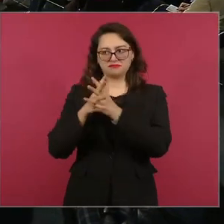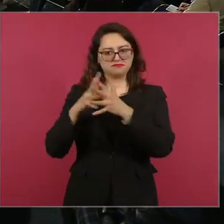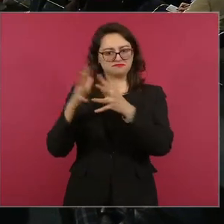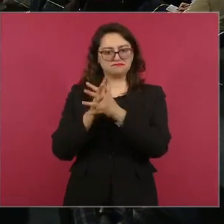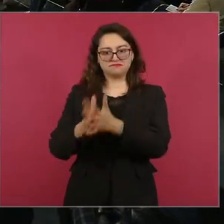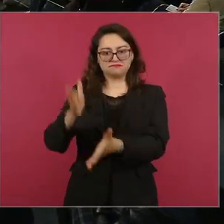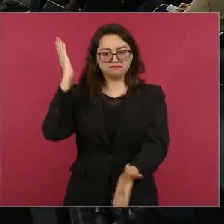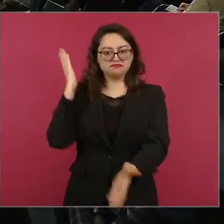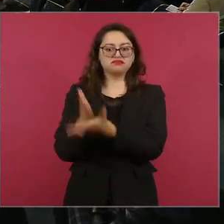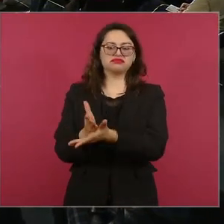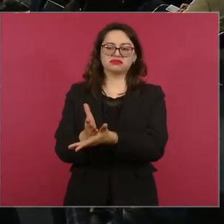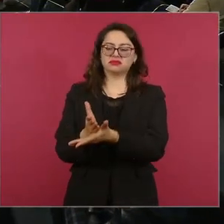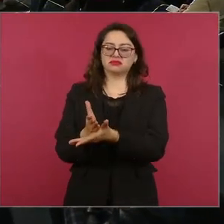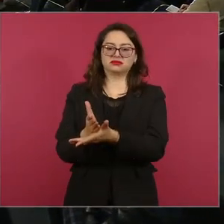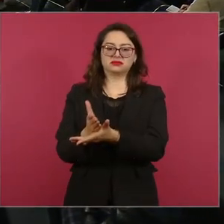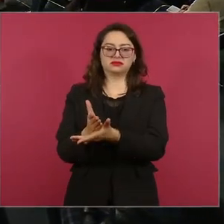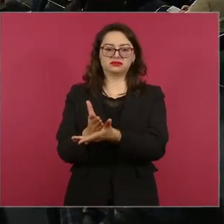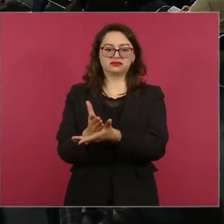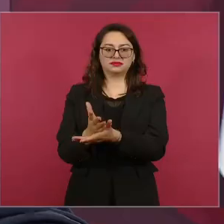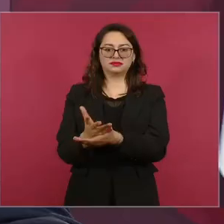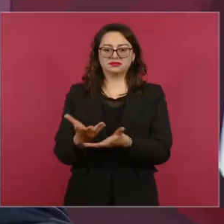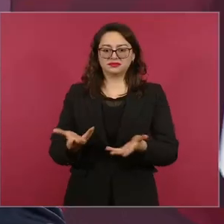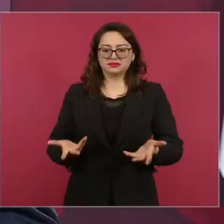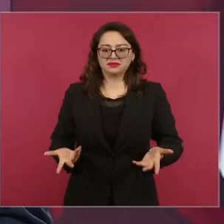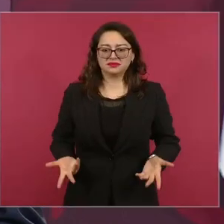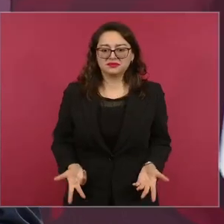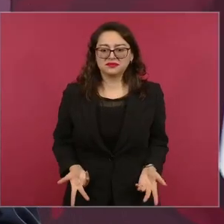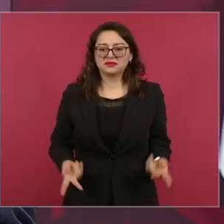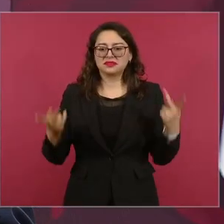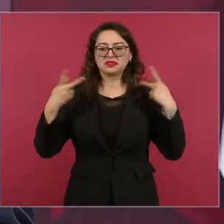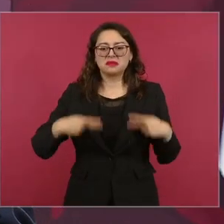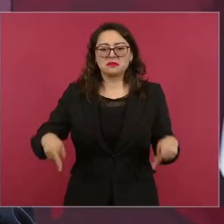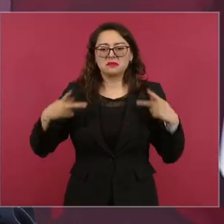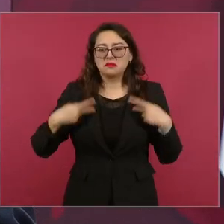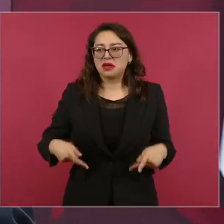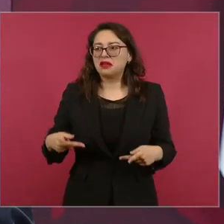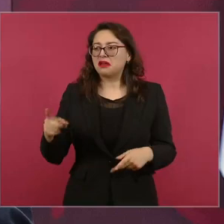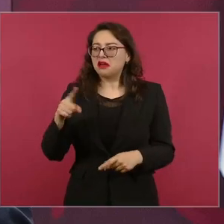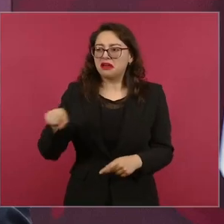¿Qué culpa tienen los ciudadanos